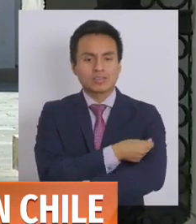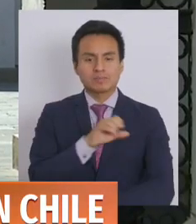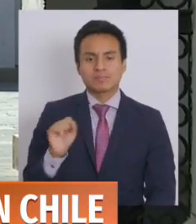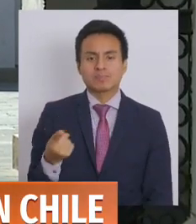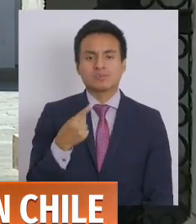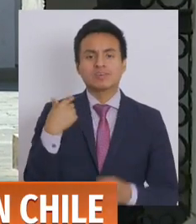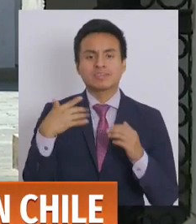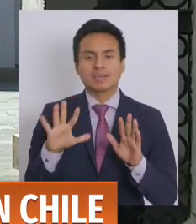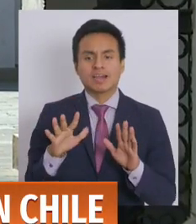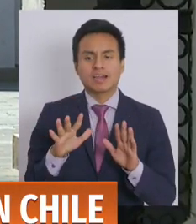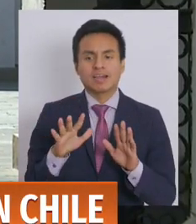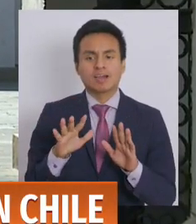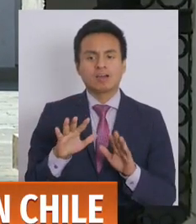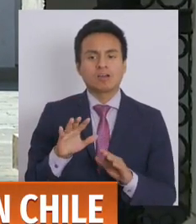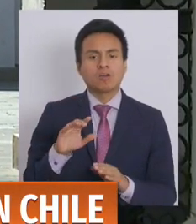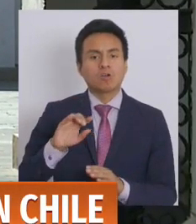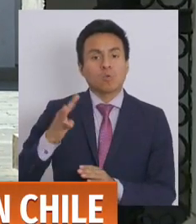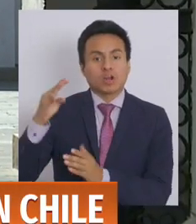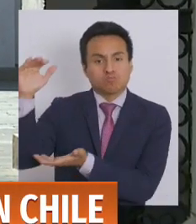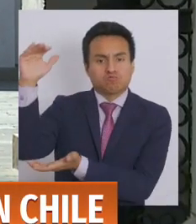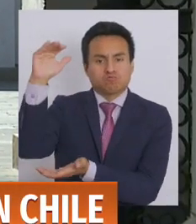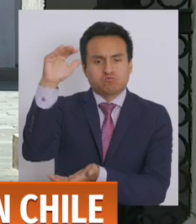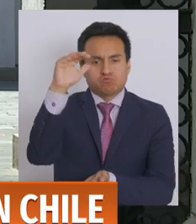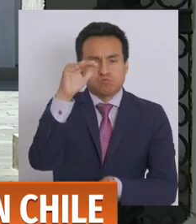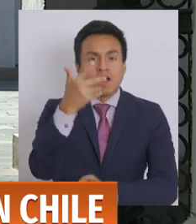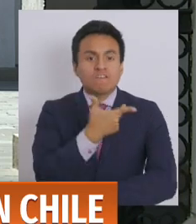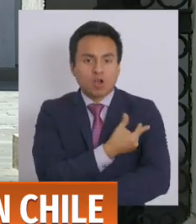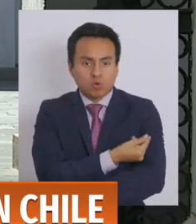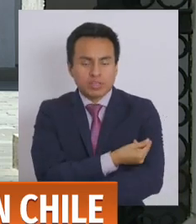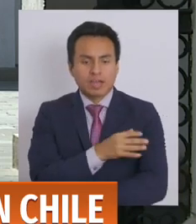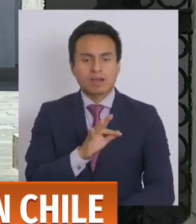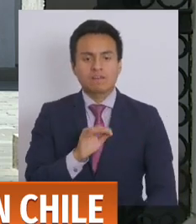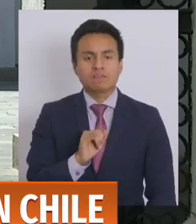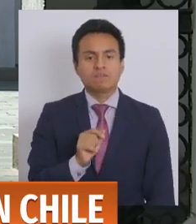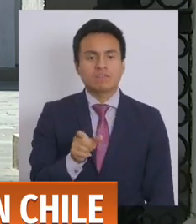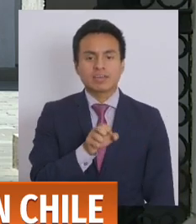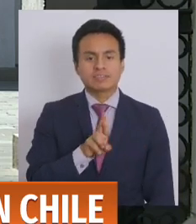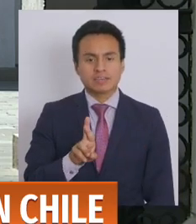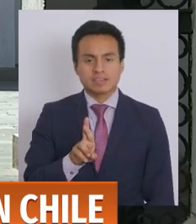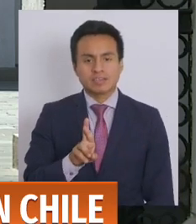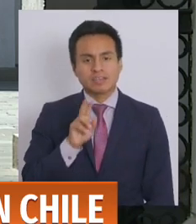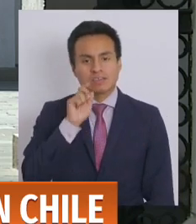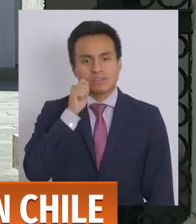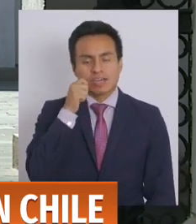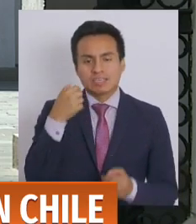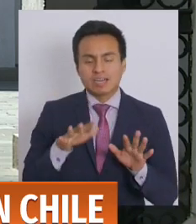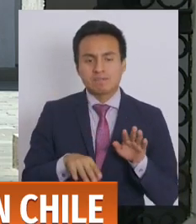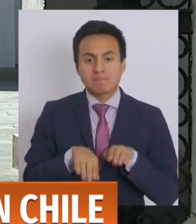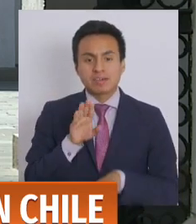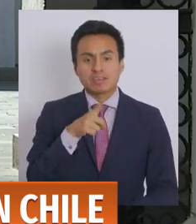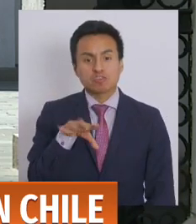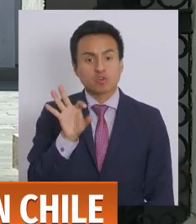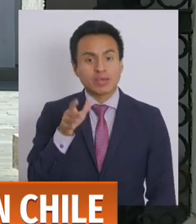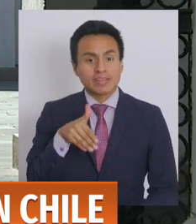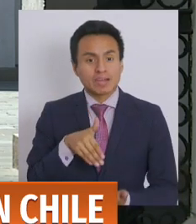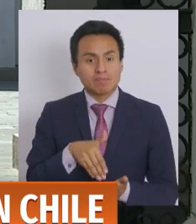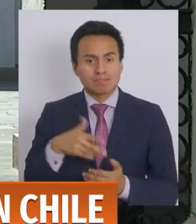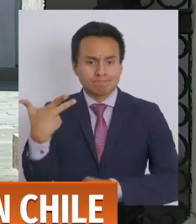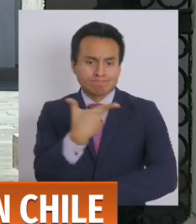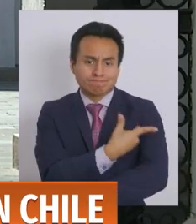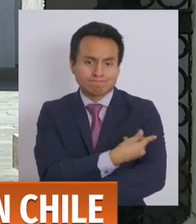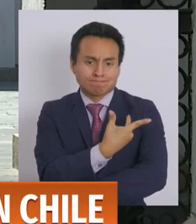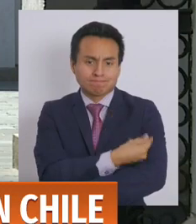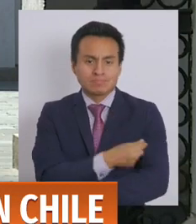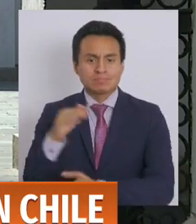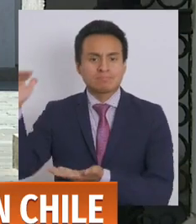que hemos recibido un cuarto cargamento de la vacuna de Pfizer, completando ya más de 150.000 dosis que han